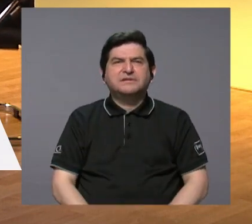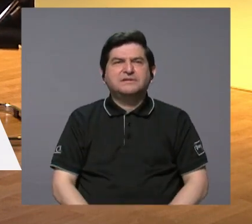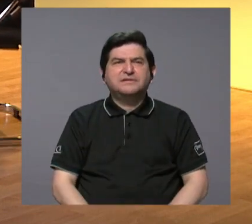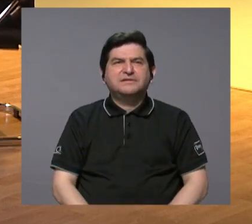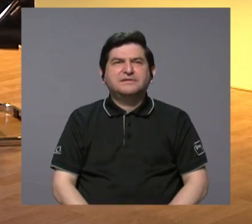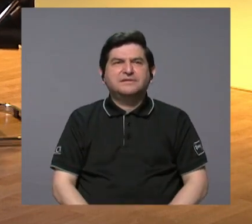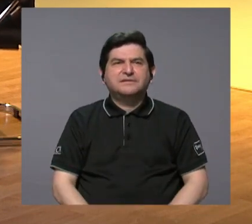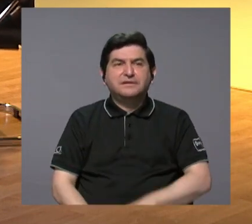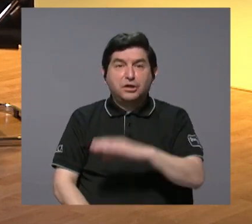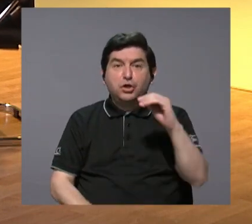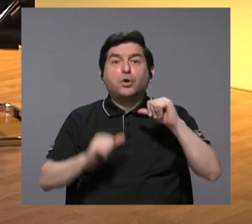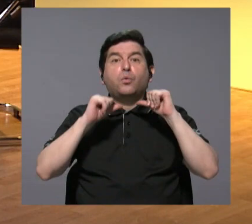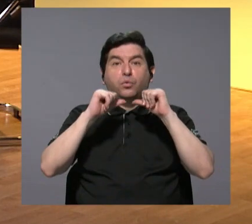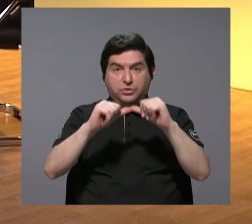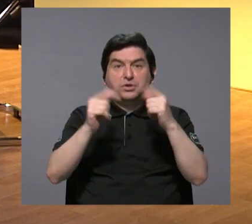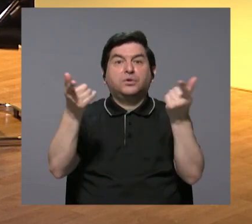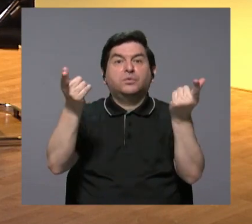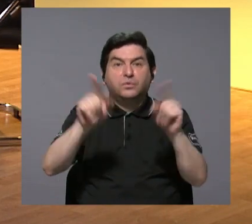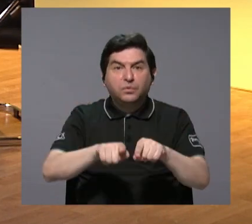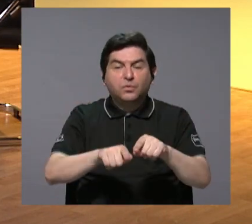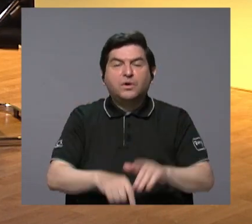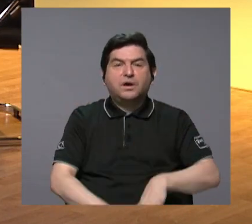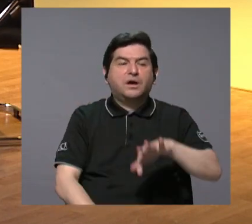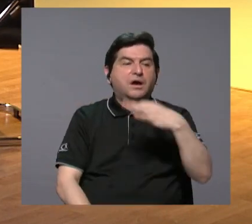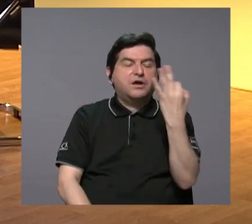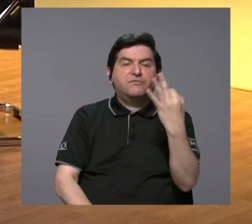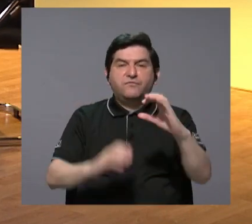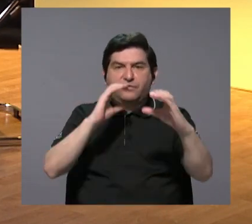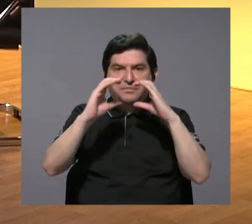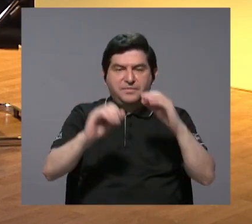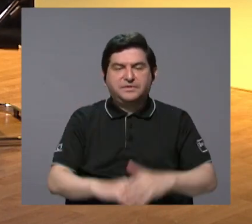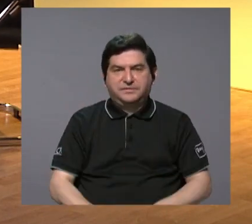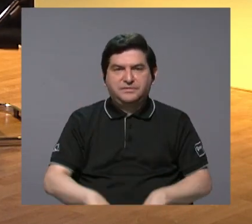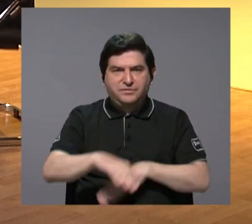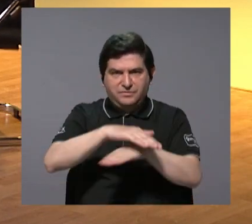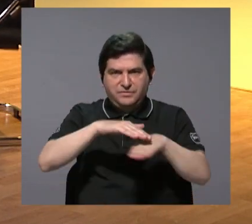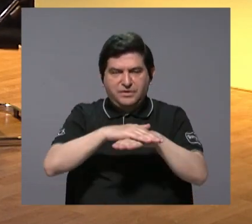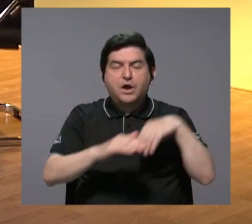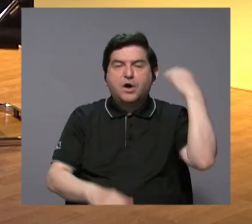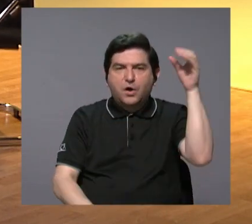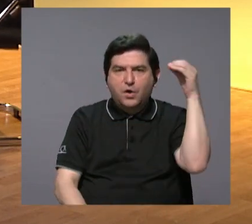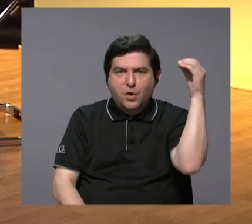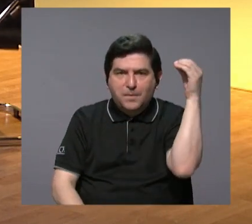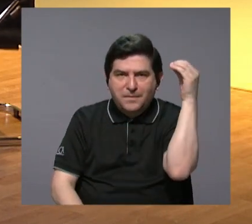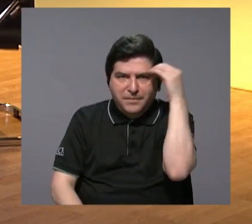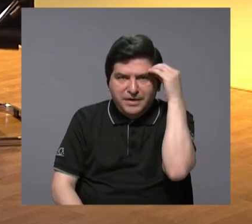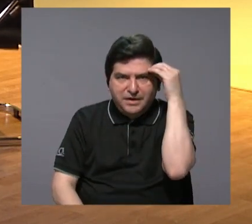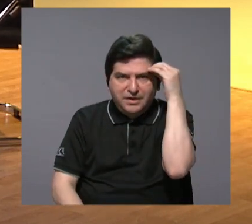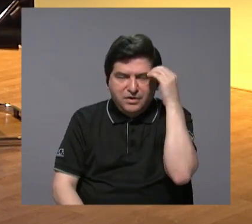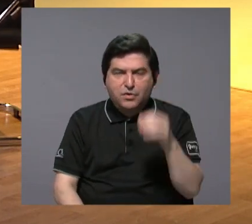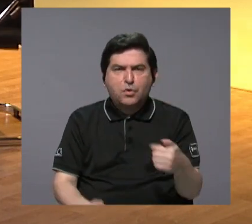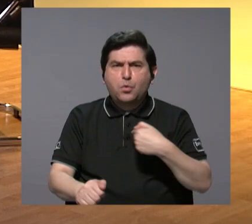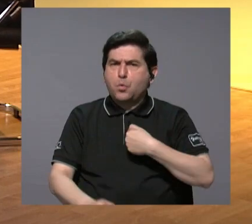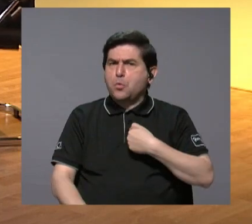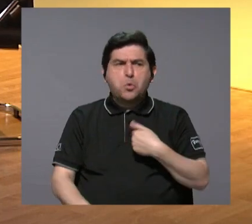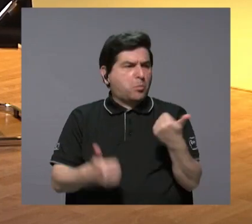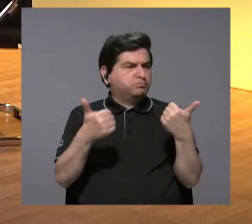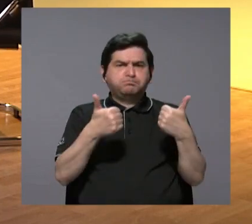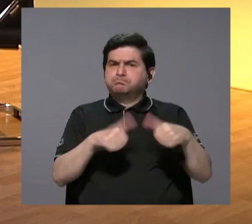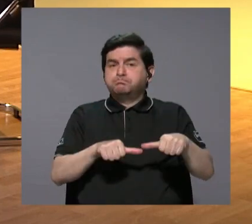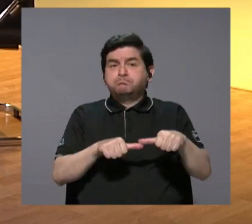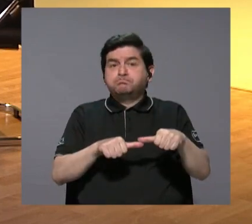y como aún ocurre en los medios de referencia, opiniones con las que uno no está de